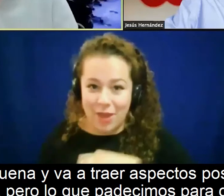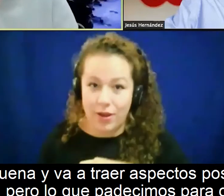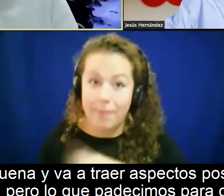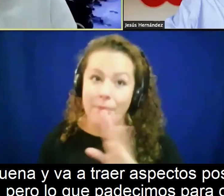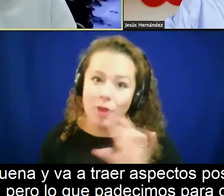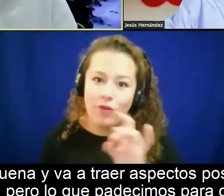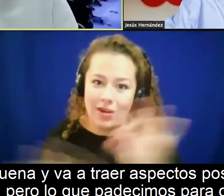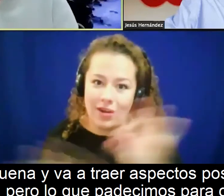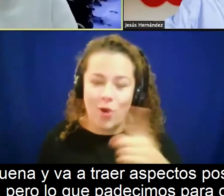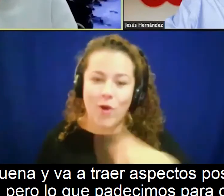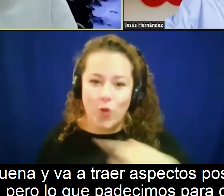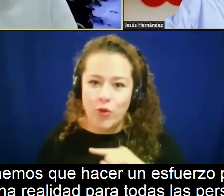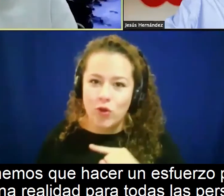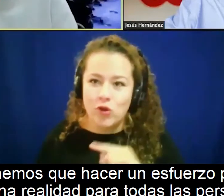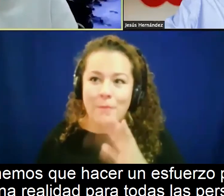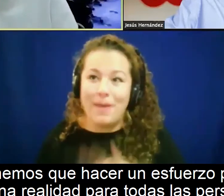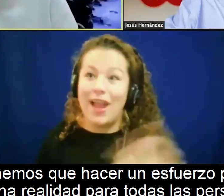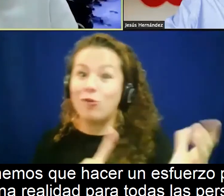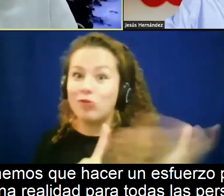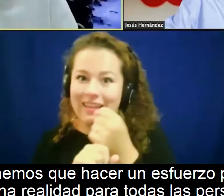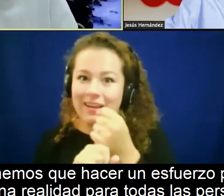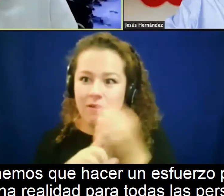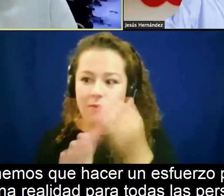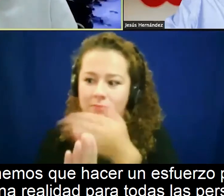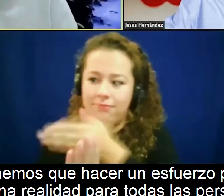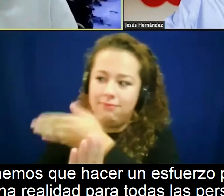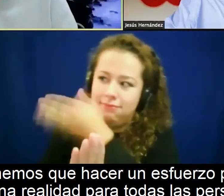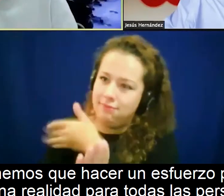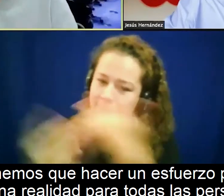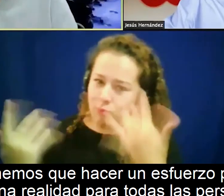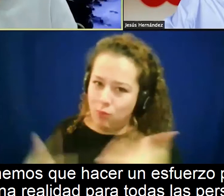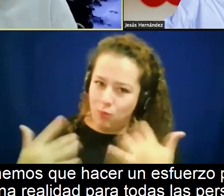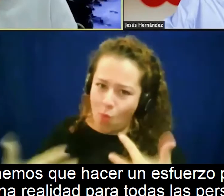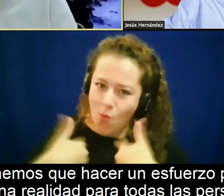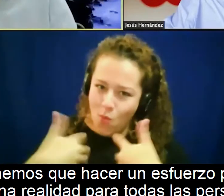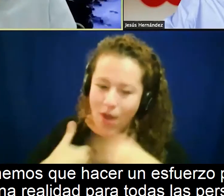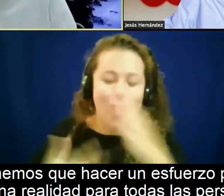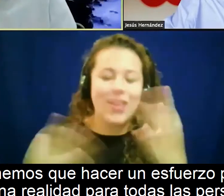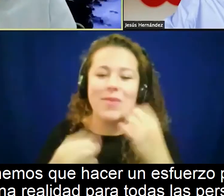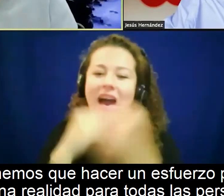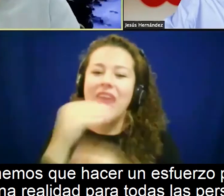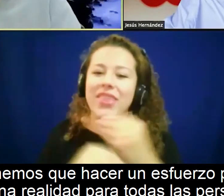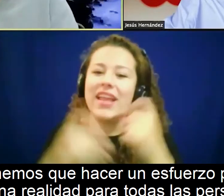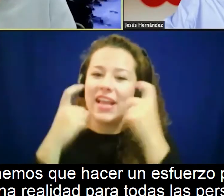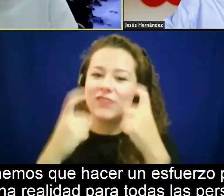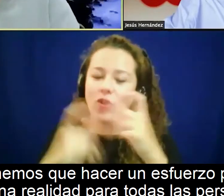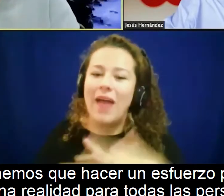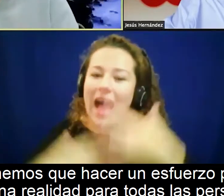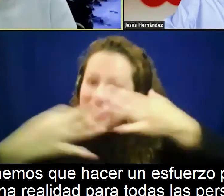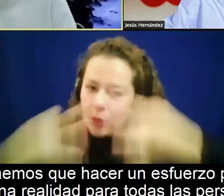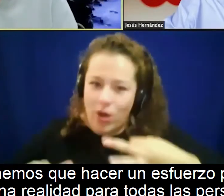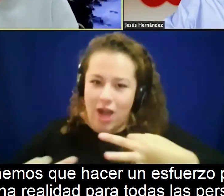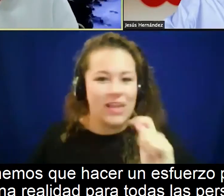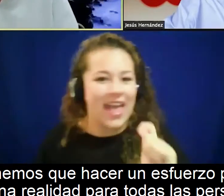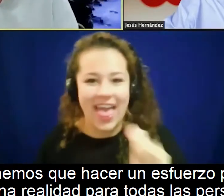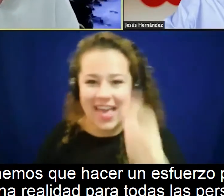que padecimos para conseguirlo, pues yo creo que ahora tenemos que hacer un esfuerzo por asegurarnos de que es un éxito y